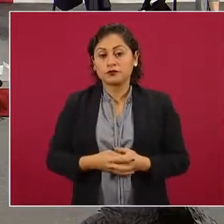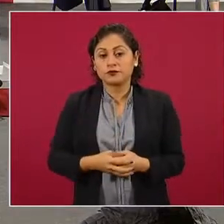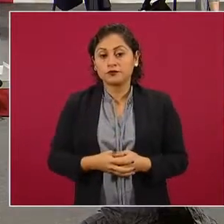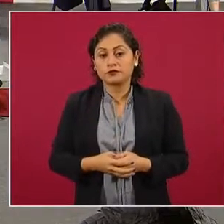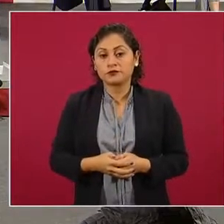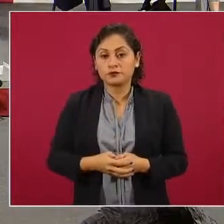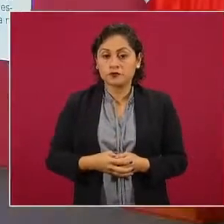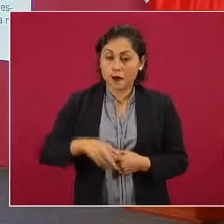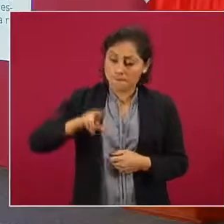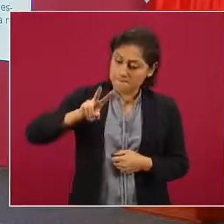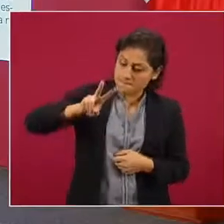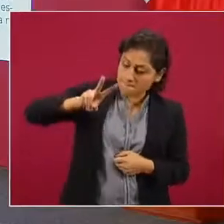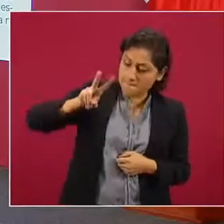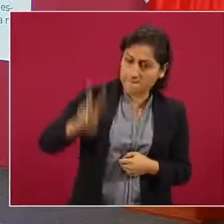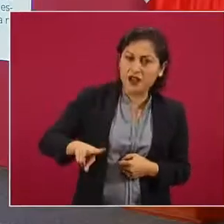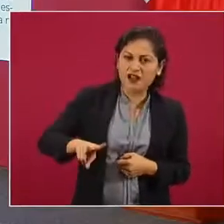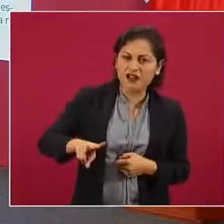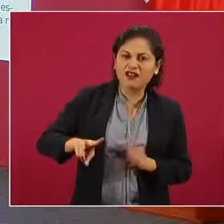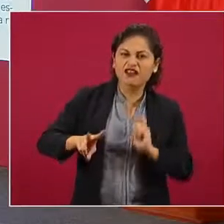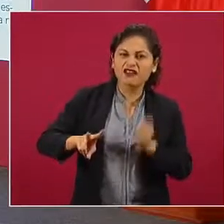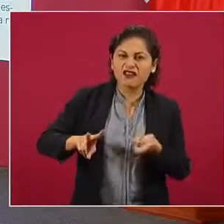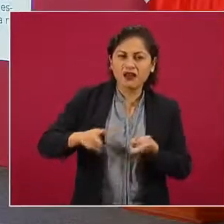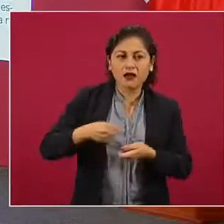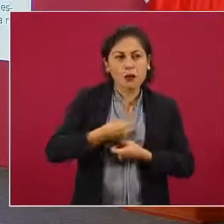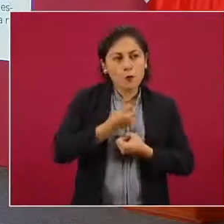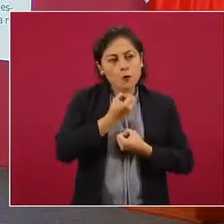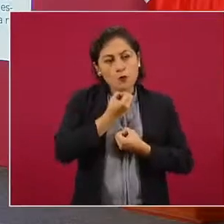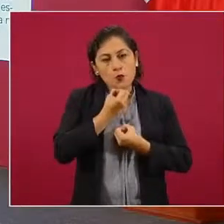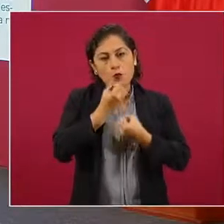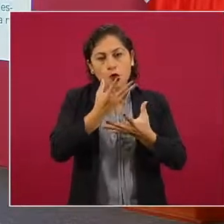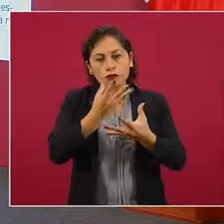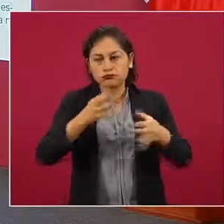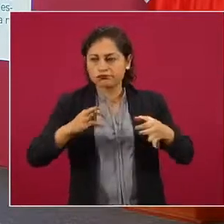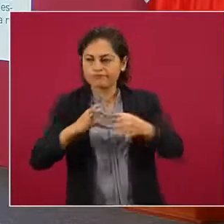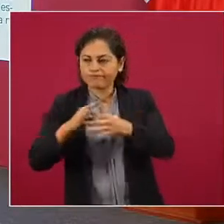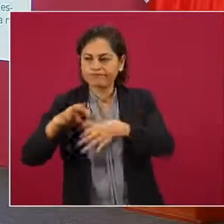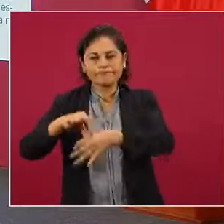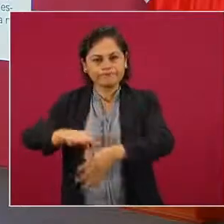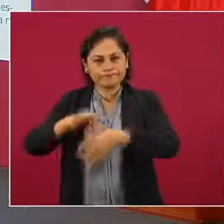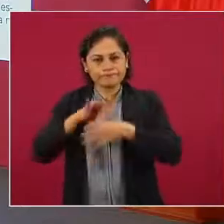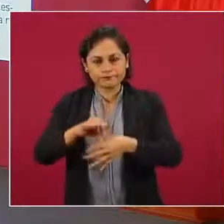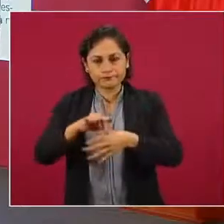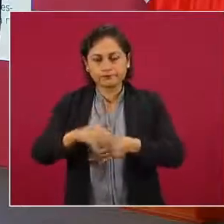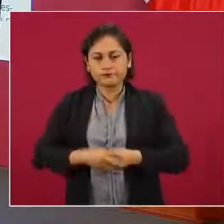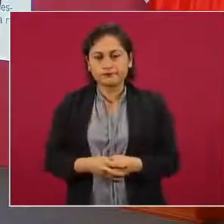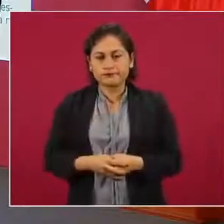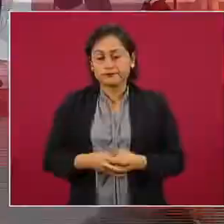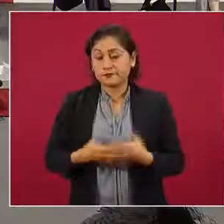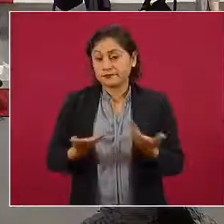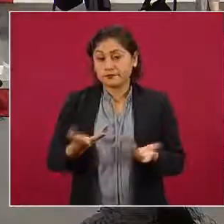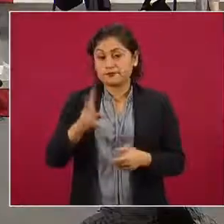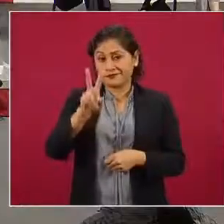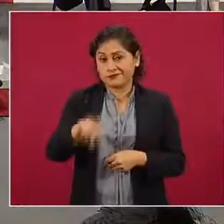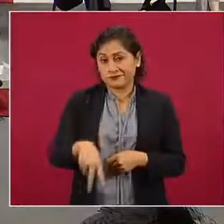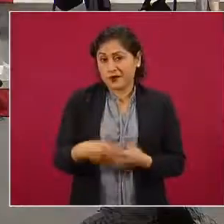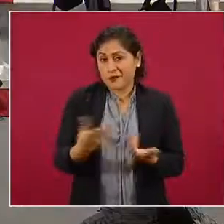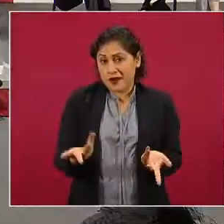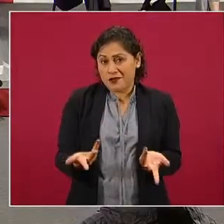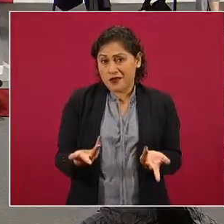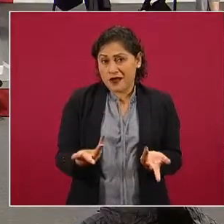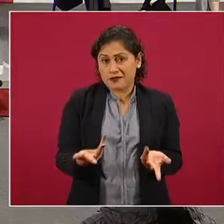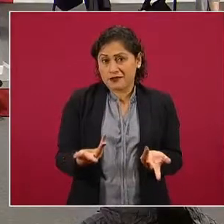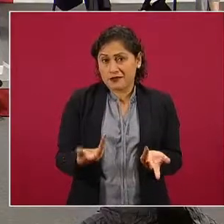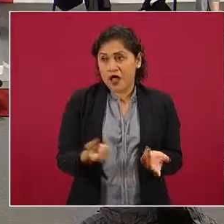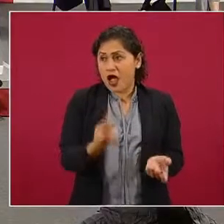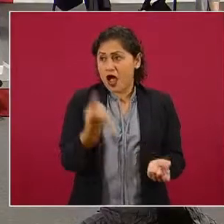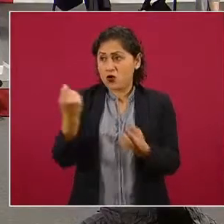es la cualidad de la palabra de apegarse a la realidad. Ciertamente no todas las personas tienen la